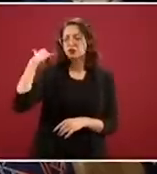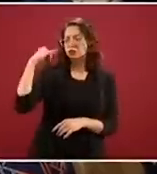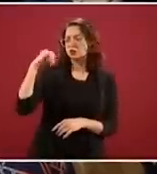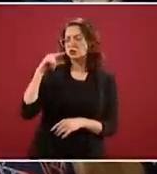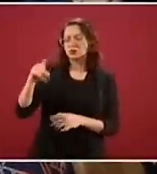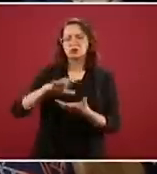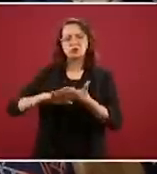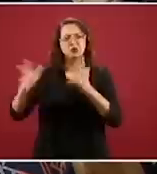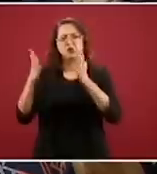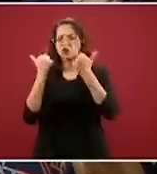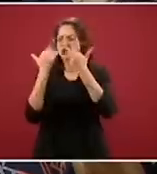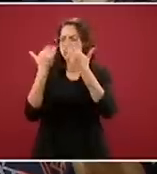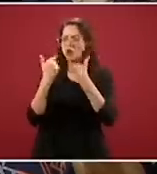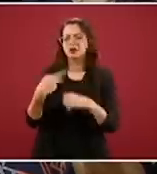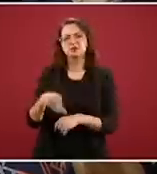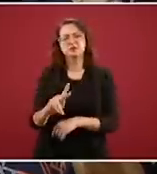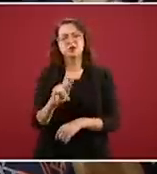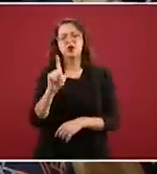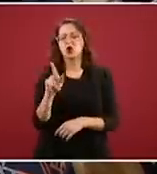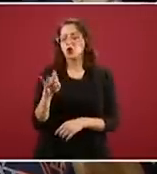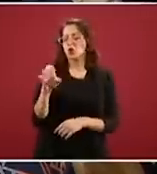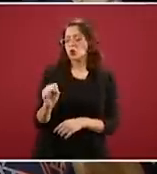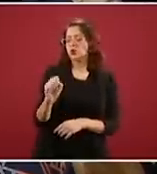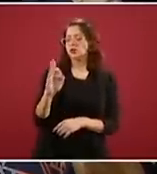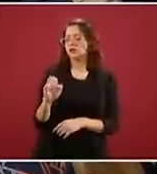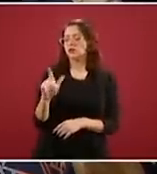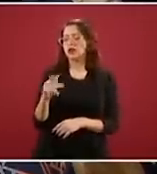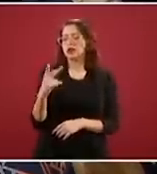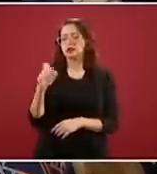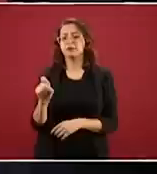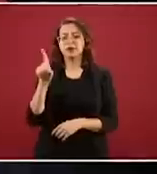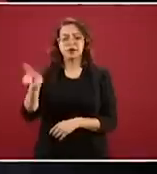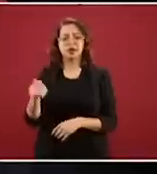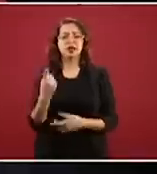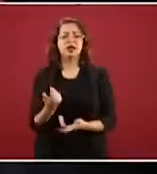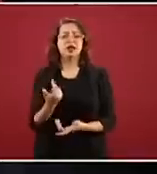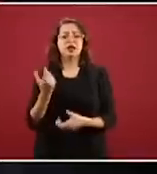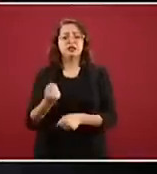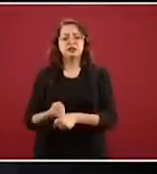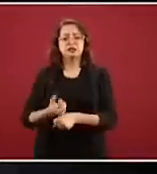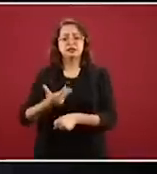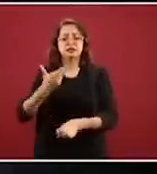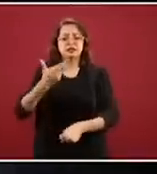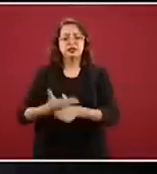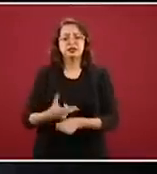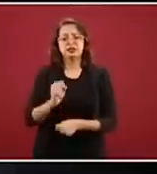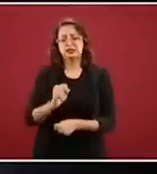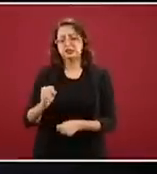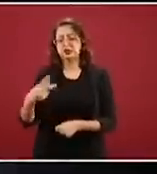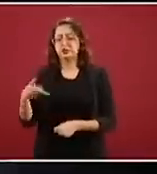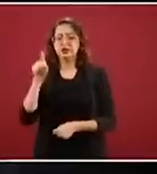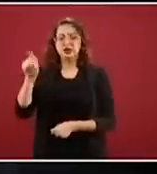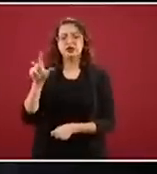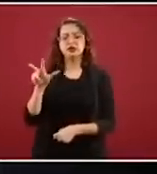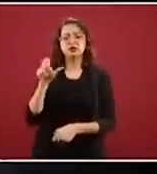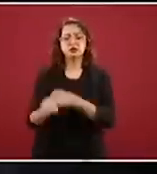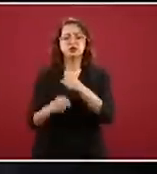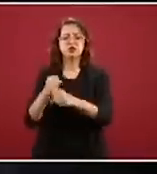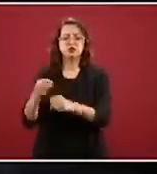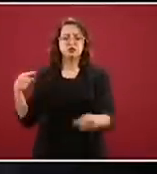violencia. Sin embargo, Luis Felipe Zaidén, el secretario de Seguridad Pública, que lleva más de 18 años ahí, estuvo indiciado